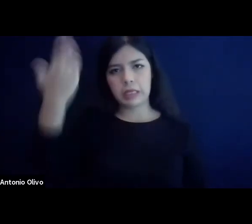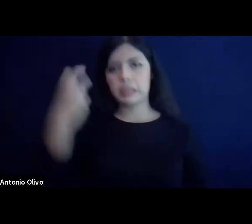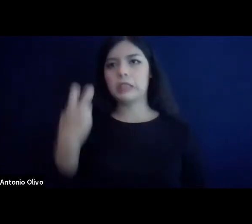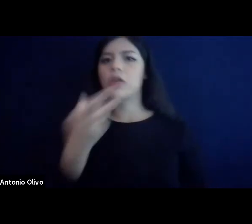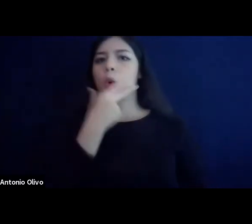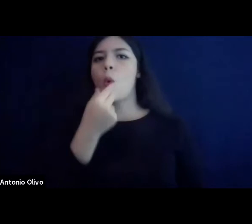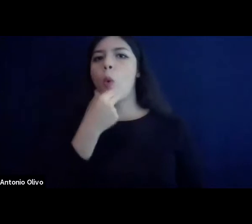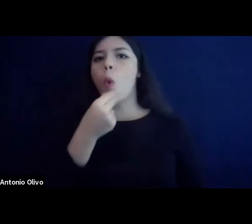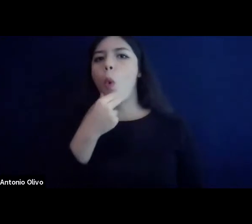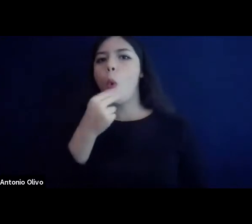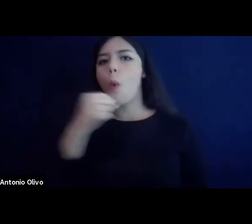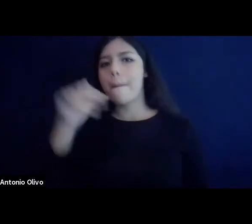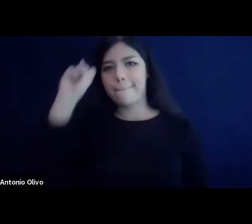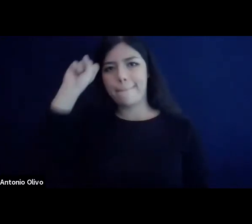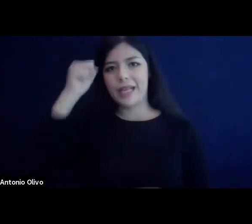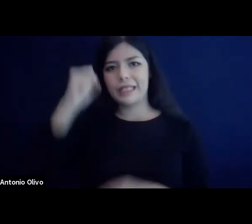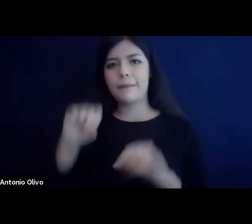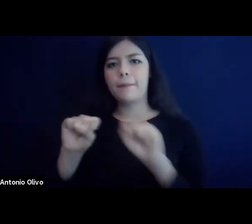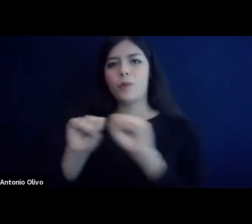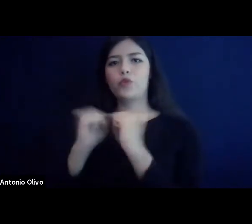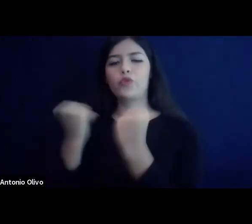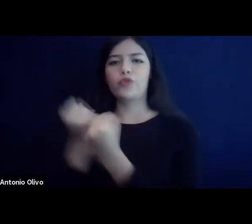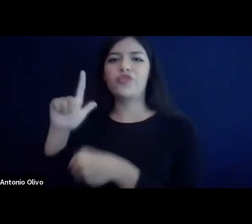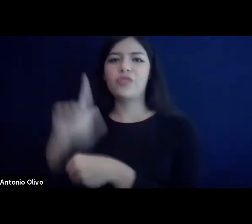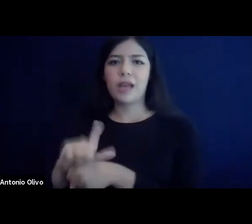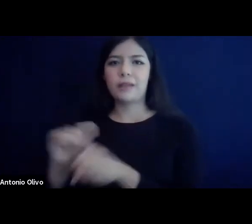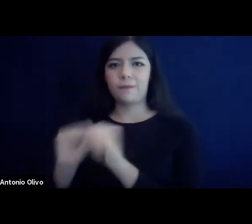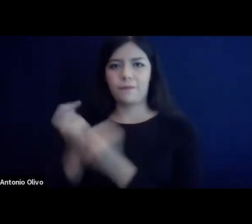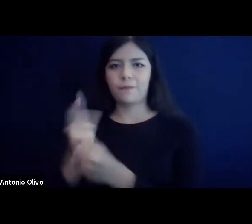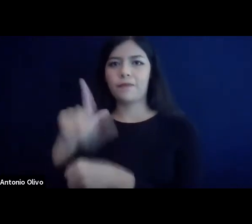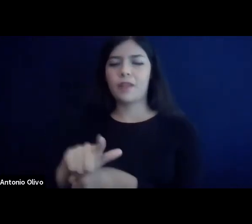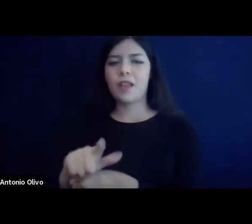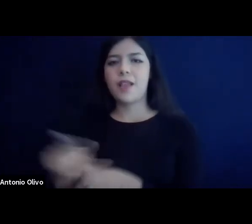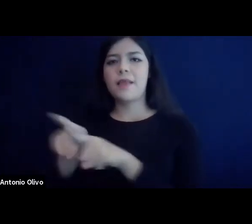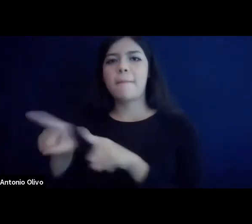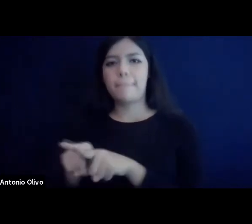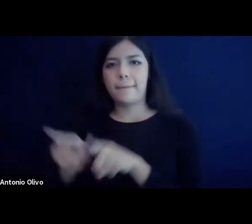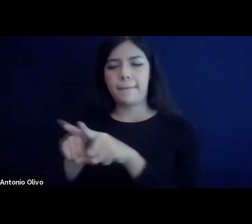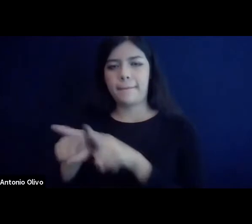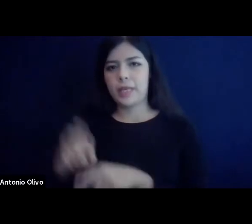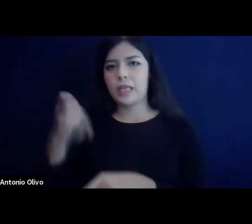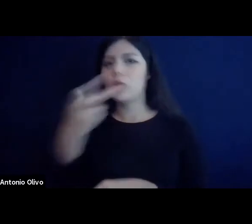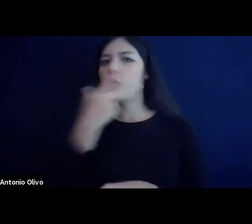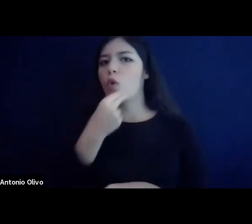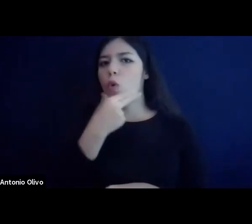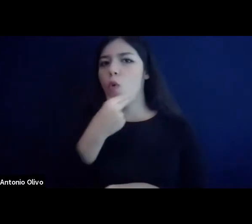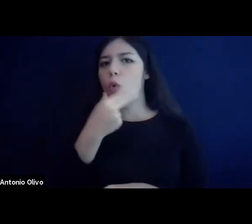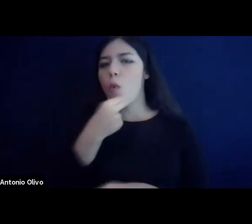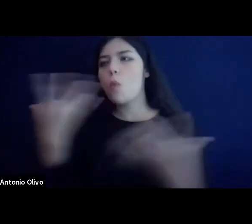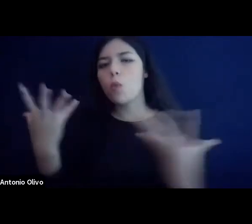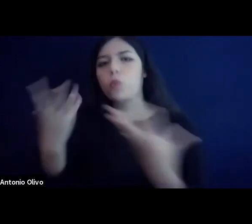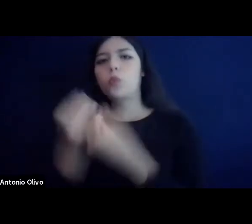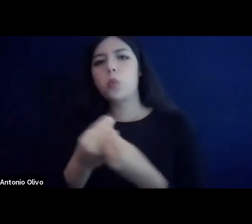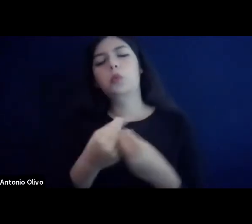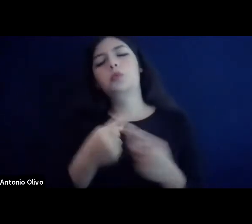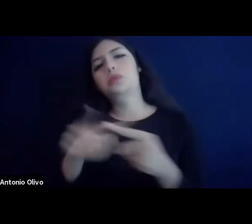en Macpedia para hacer accesible el área de licenciaturas también. Entonces nos juntamos con otros compañeros y vi